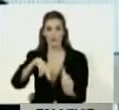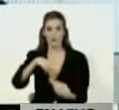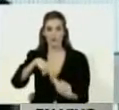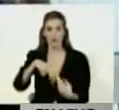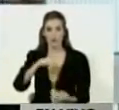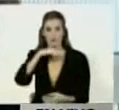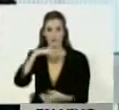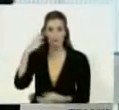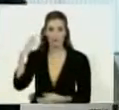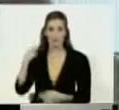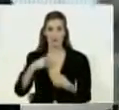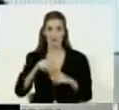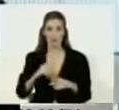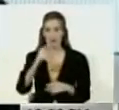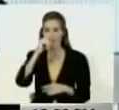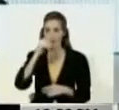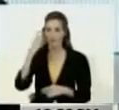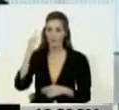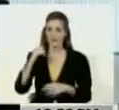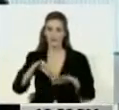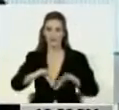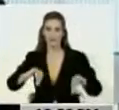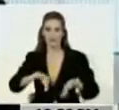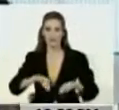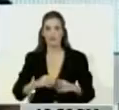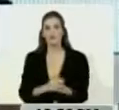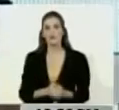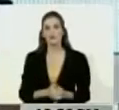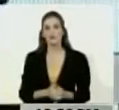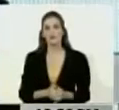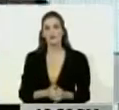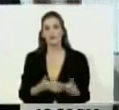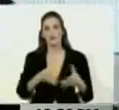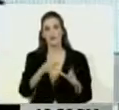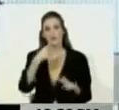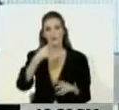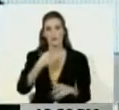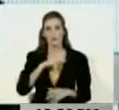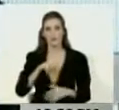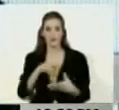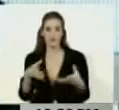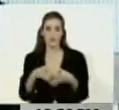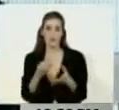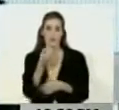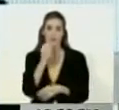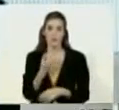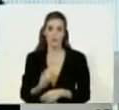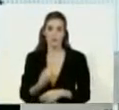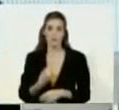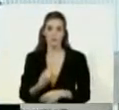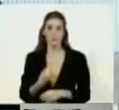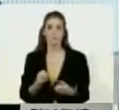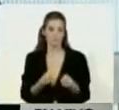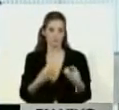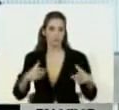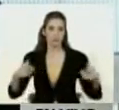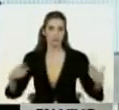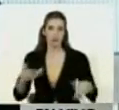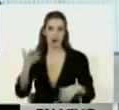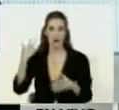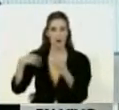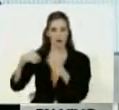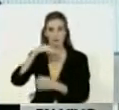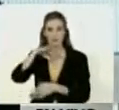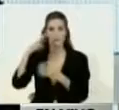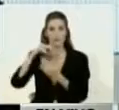revolucionaria. Pero en esos años se dividió el MIR y nosotros, un grupo de muchachos numerosos en aquella época